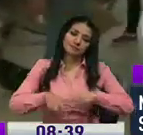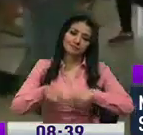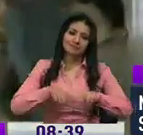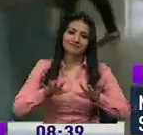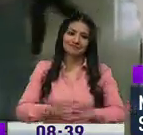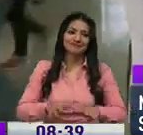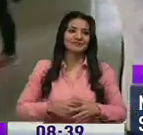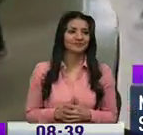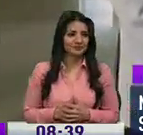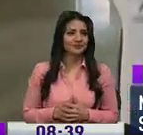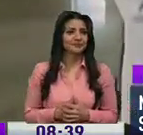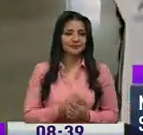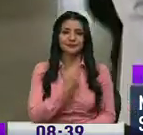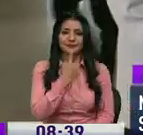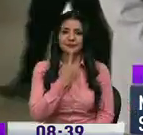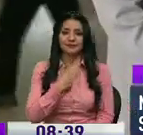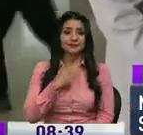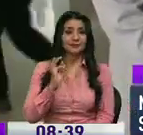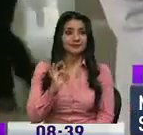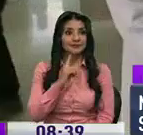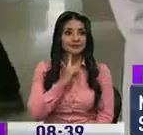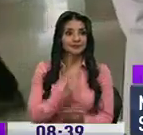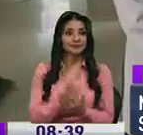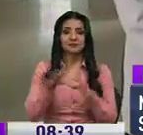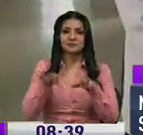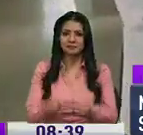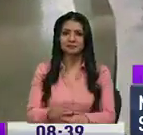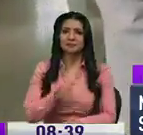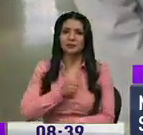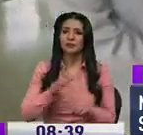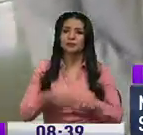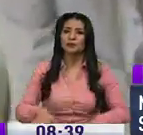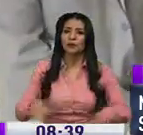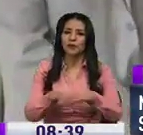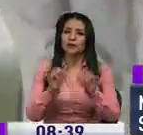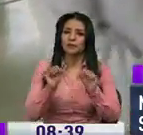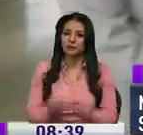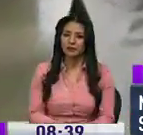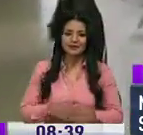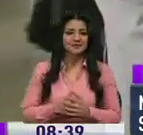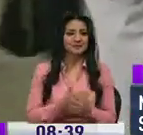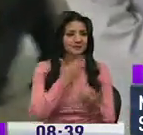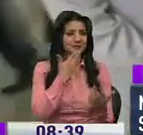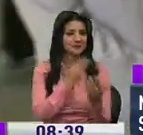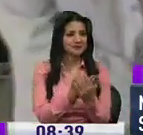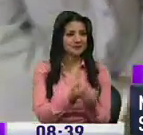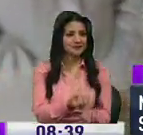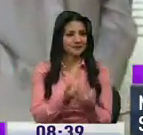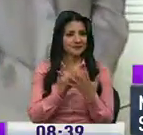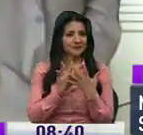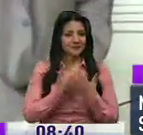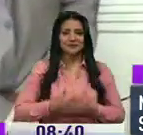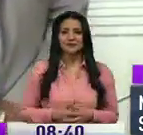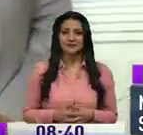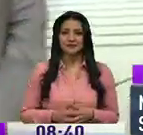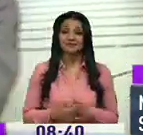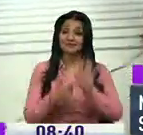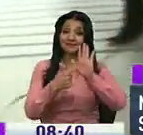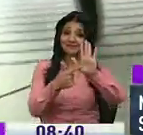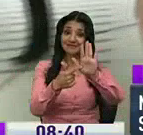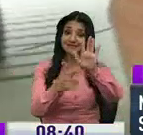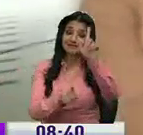aquí. Claro, lo que usted dice, economista, apropiarse de estos espacios, hacerlos nuestros. Muchísimas gracias por esa información. Ahí lo tienen,